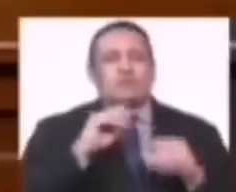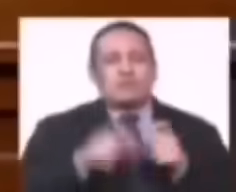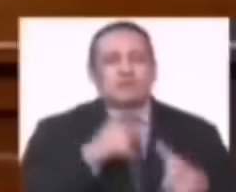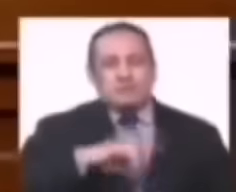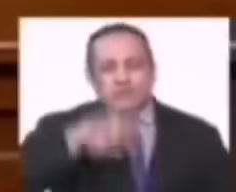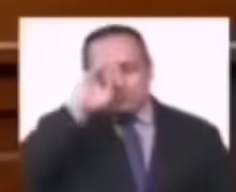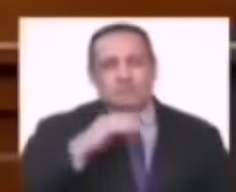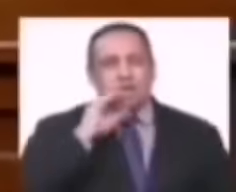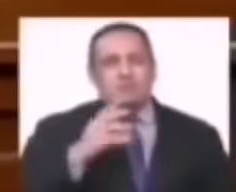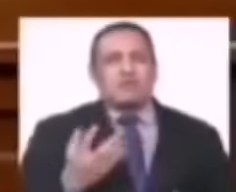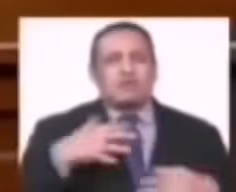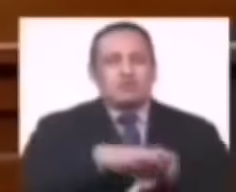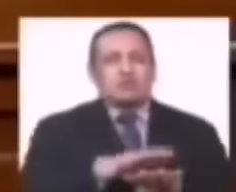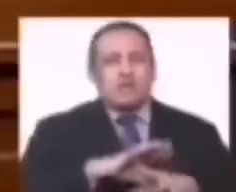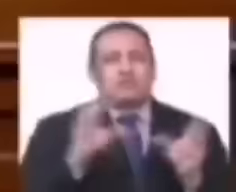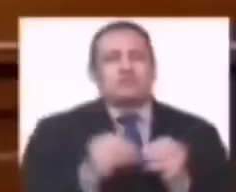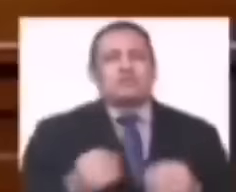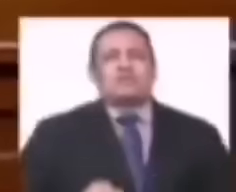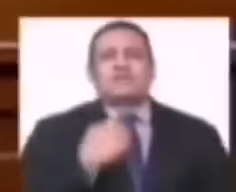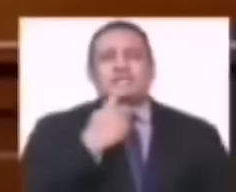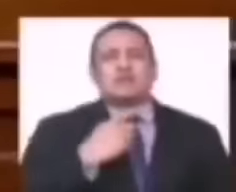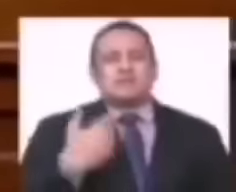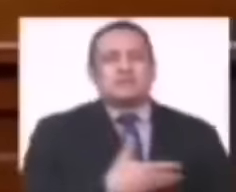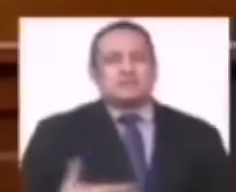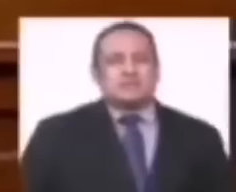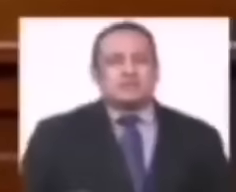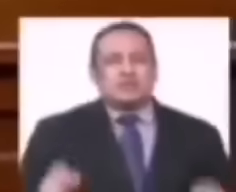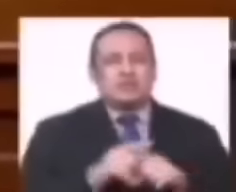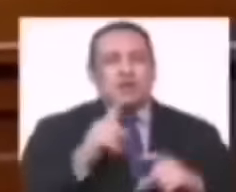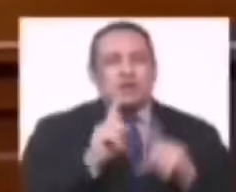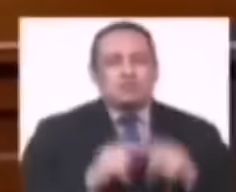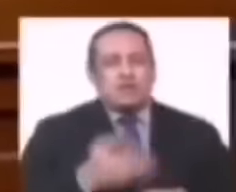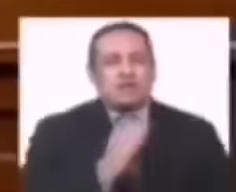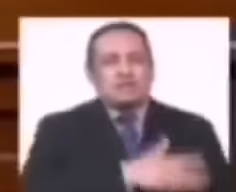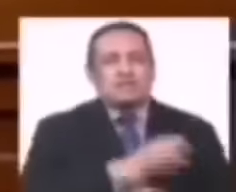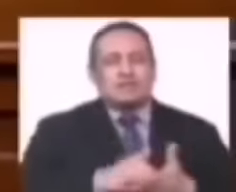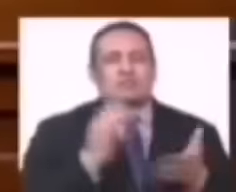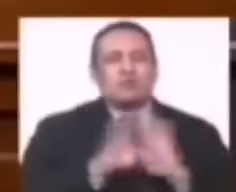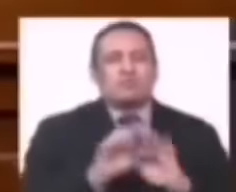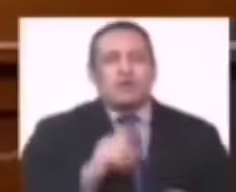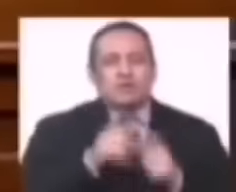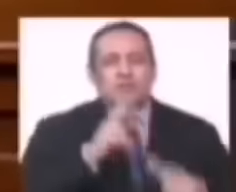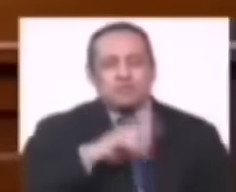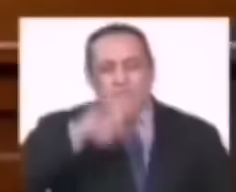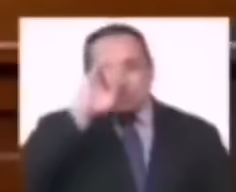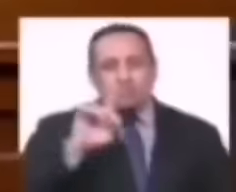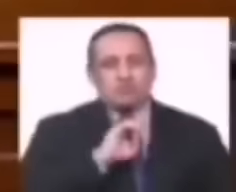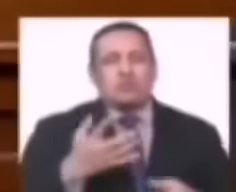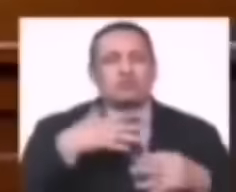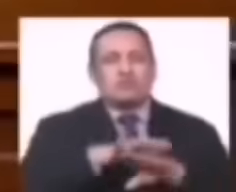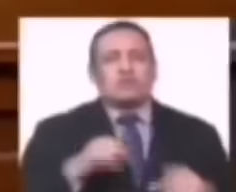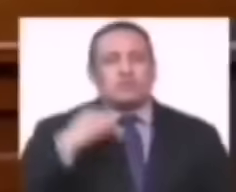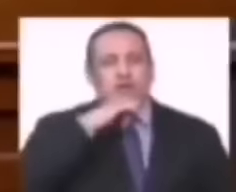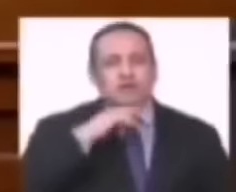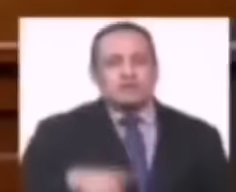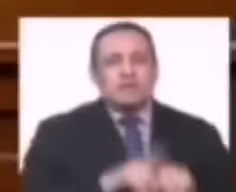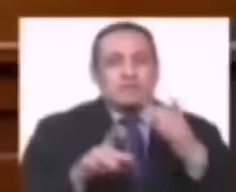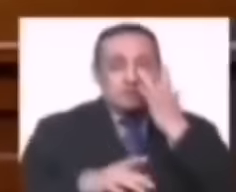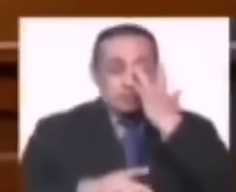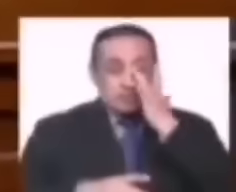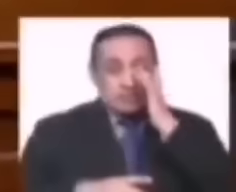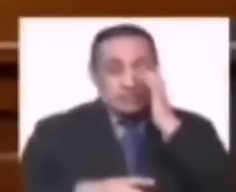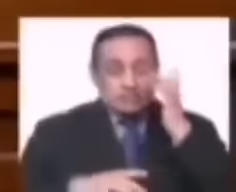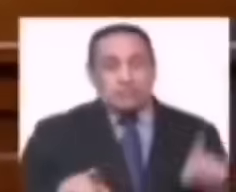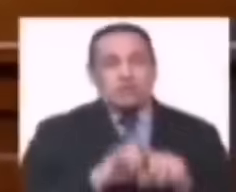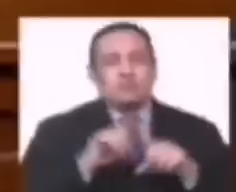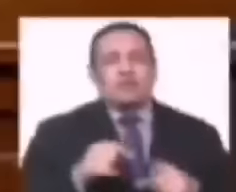supuesto que nos incluye. ¿Quién le dijo, presidente, a las colegas que me han antecedido que cuando tú hablas de peruanos no incluye también a las mujeres? ¿Quién le dijo que cuando